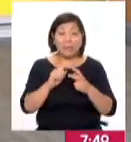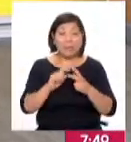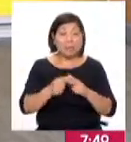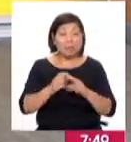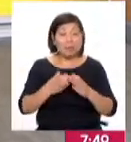en